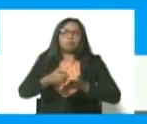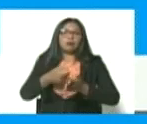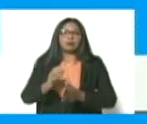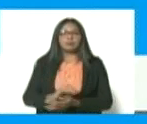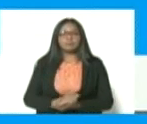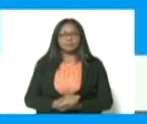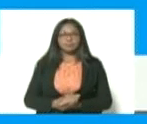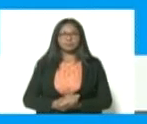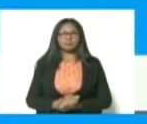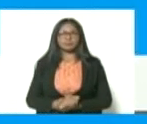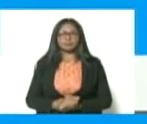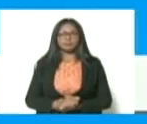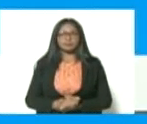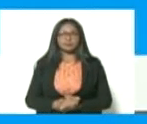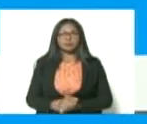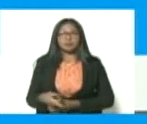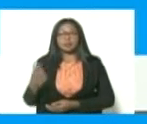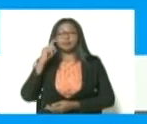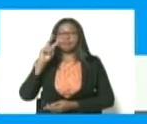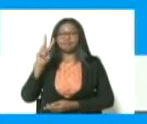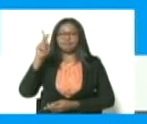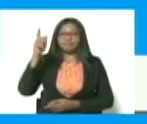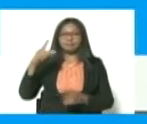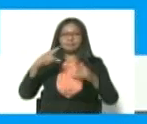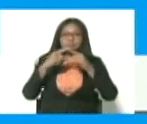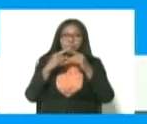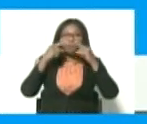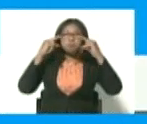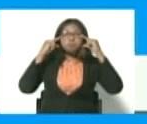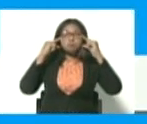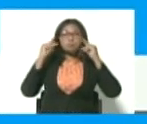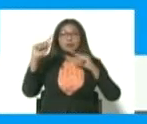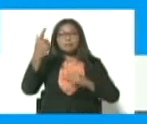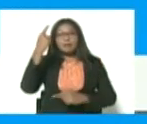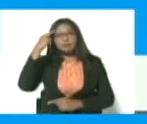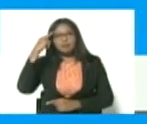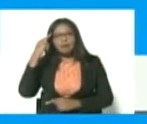coronavirus. Aquí está, nosotros desde el primer día de marzo